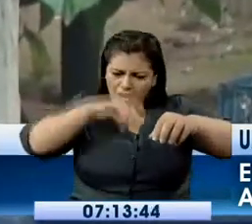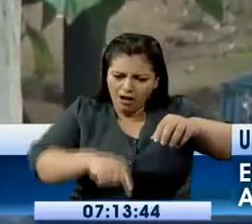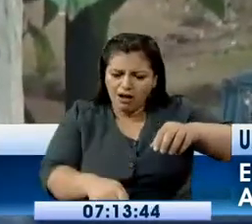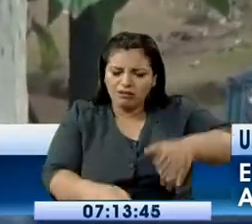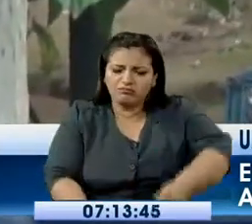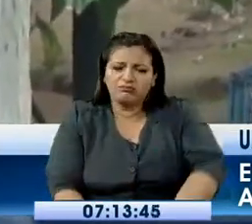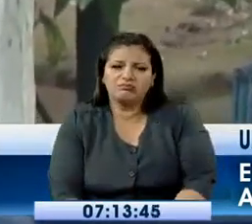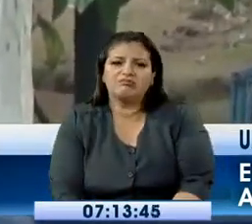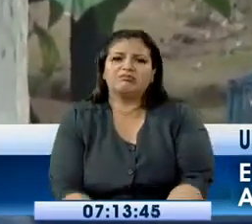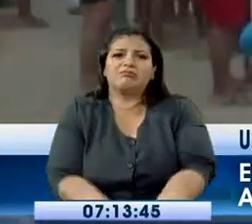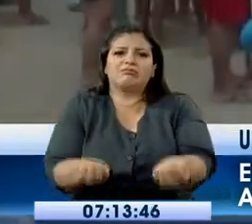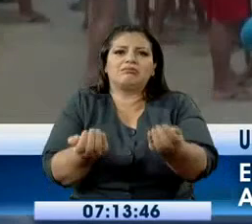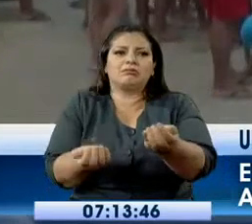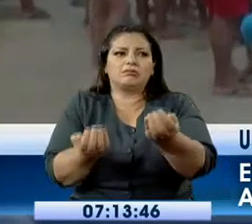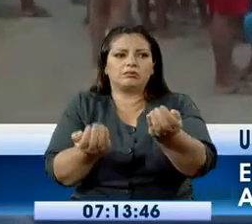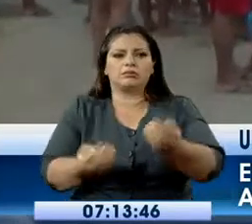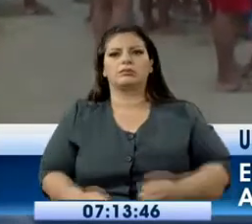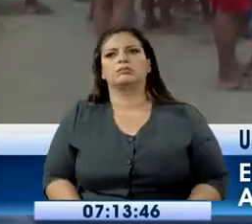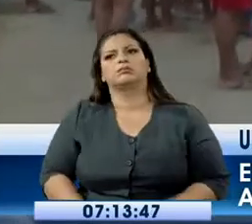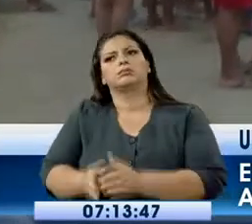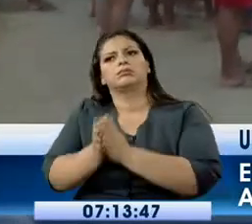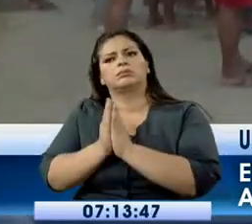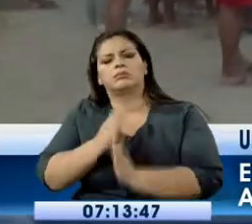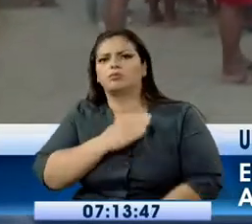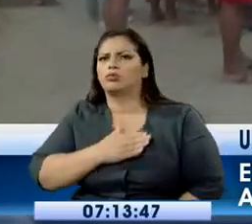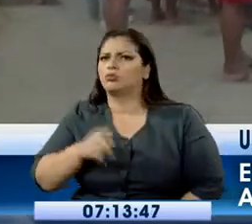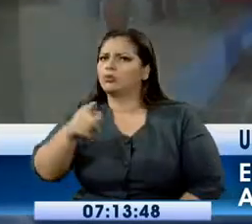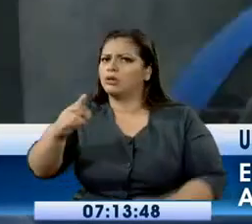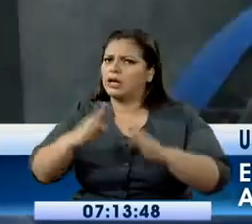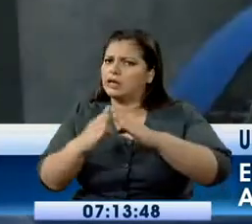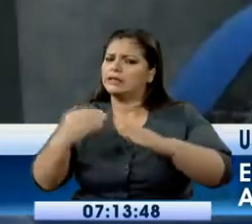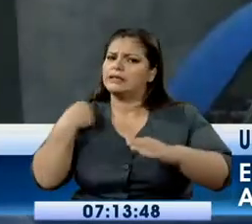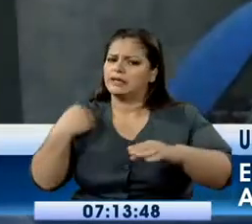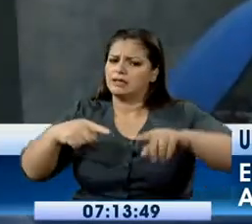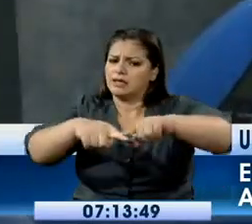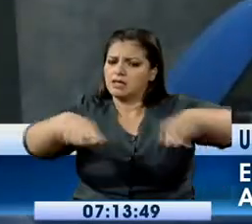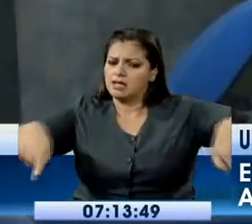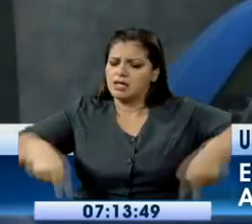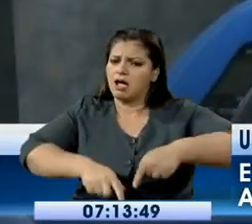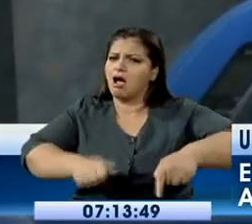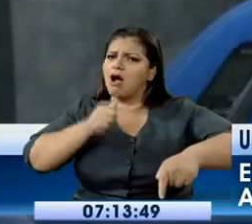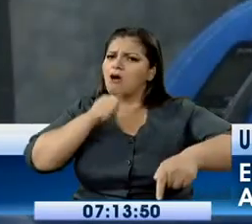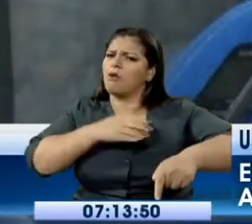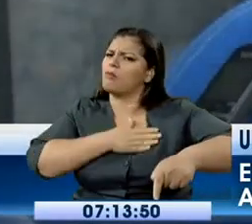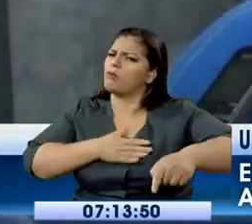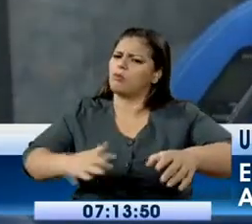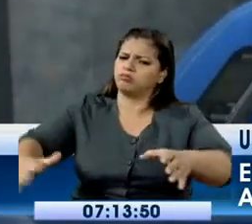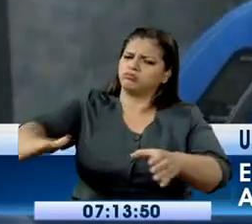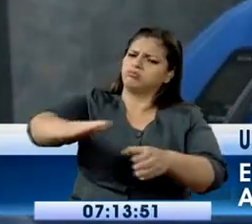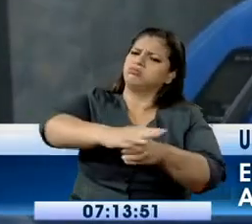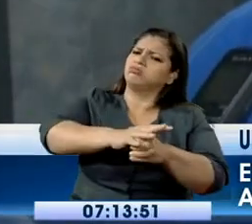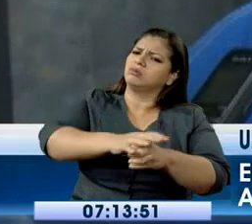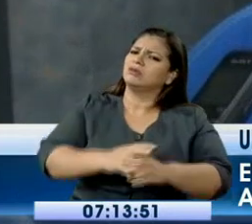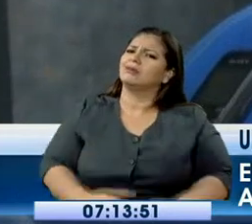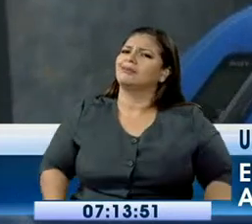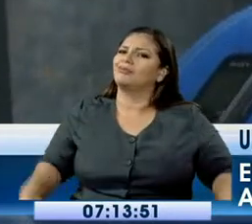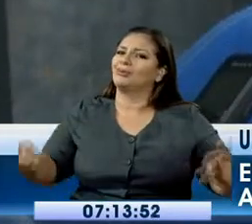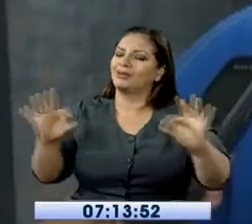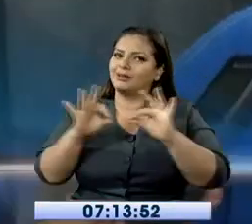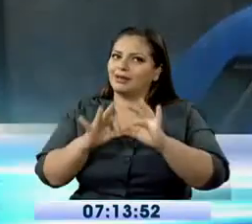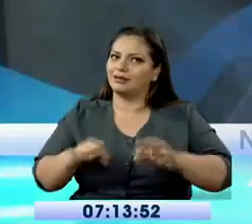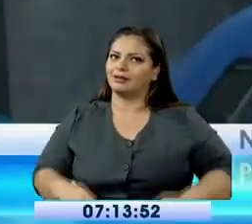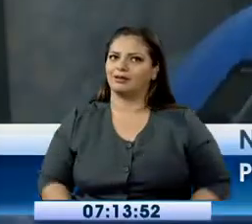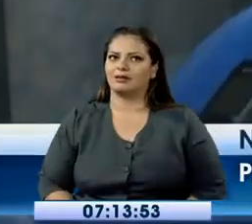con pozos de agua en sus viviendas tomar medidas preventivas. Es hora ya de cerrarlos, de clausurarlos o de ponerles una